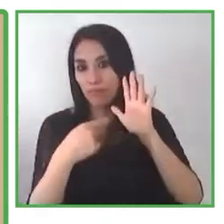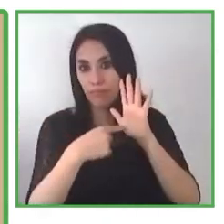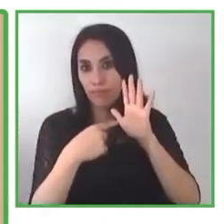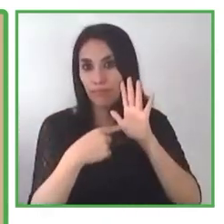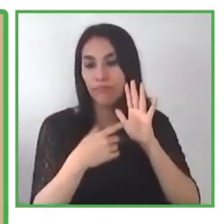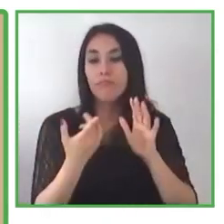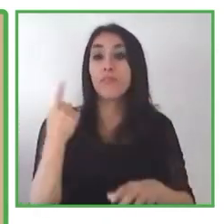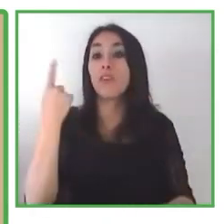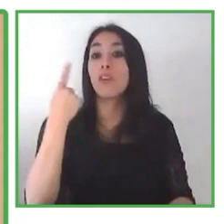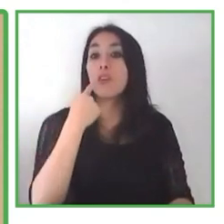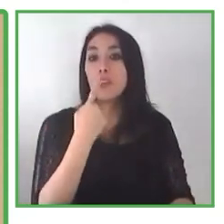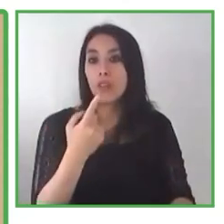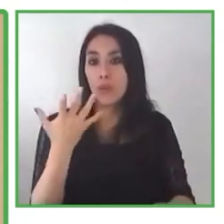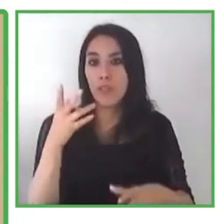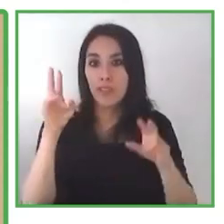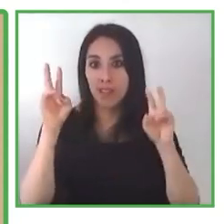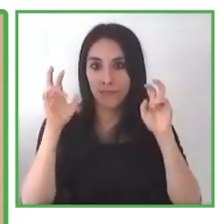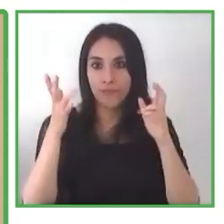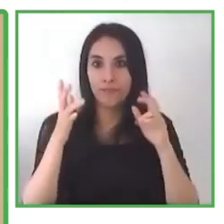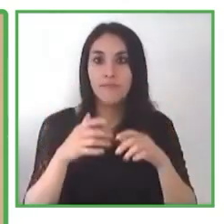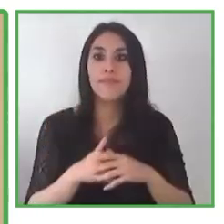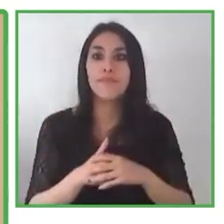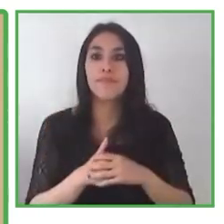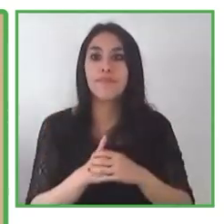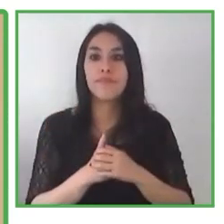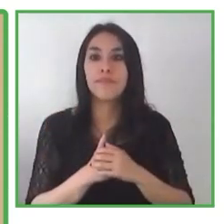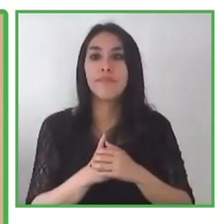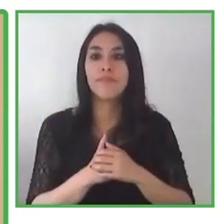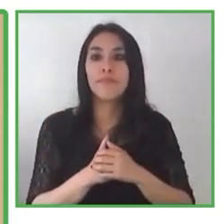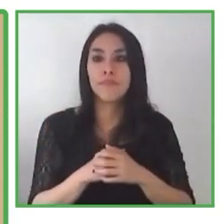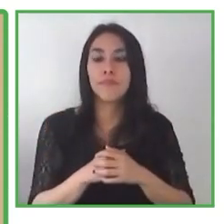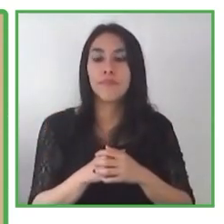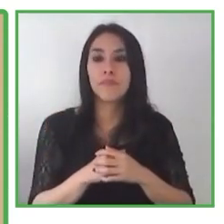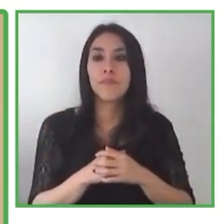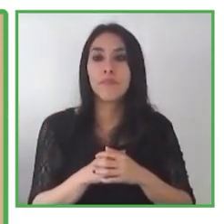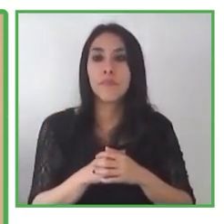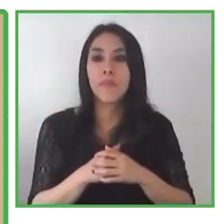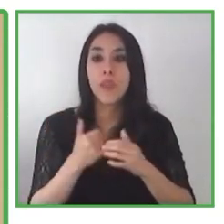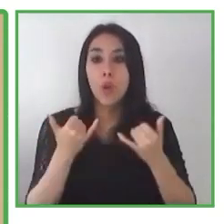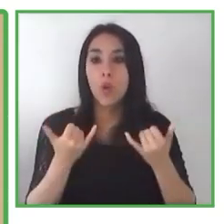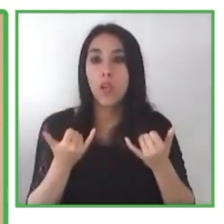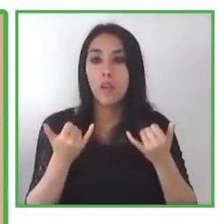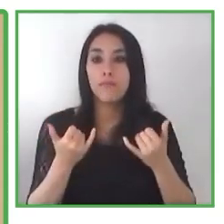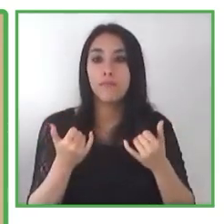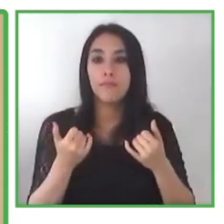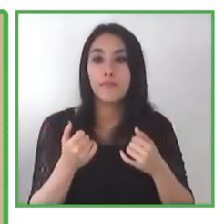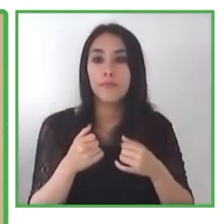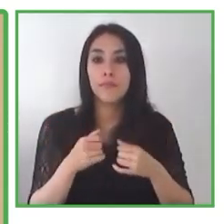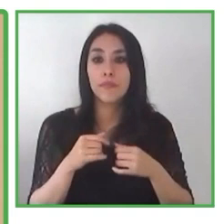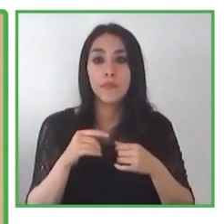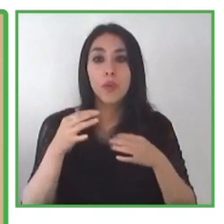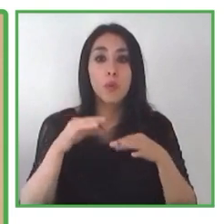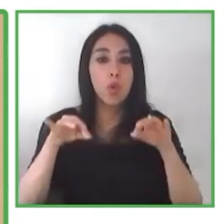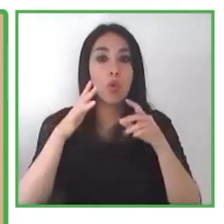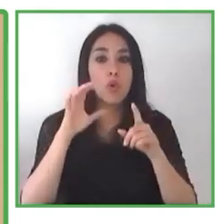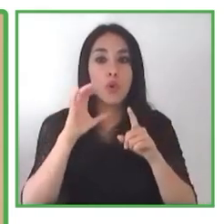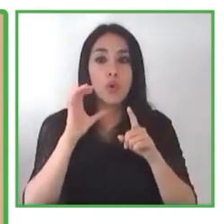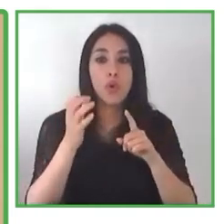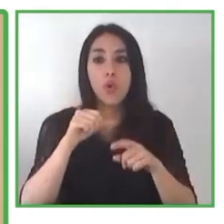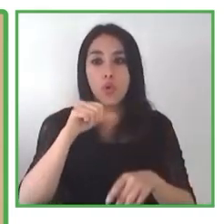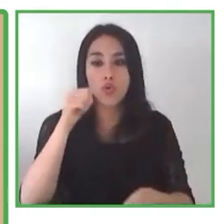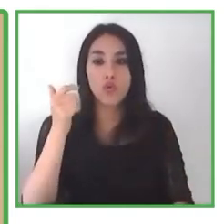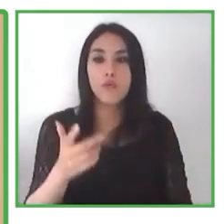diferentes perspectivas morales, legales o económicas. Y, por ejemplo, cuando hablamos del aspecto moral, estos son los